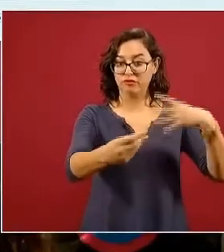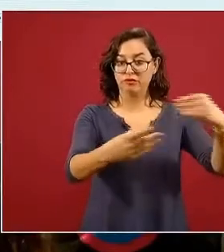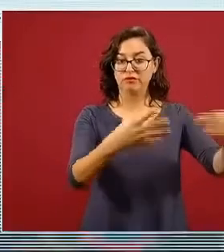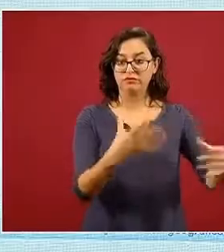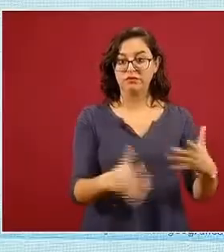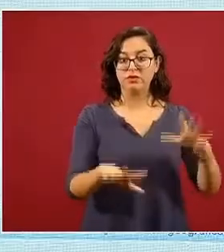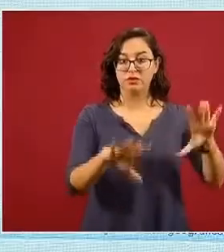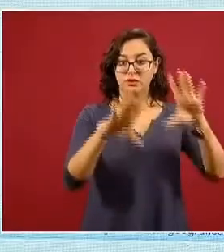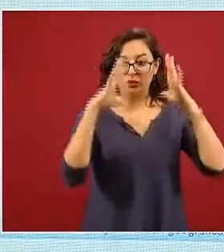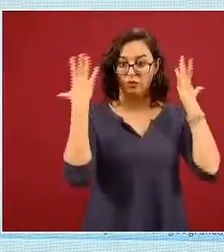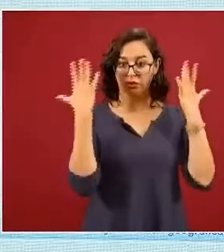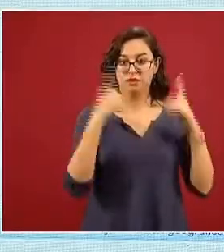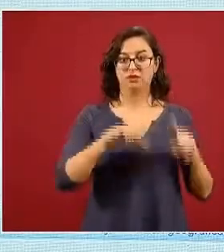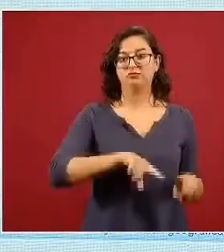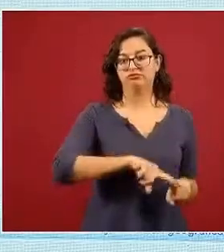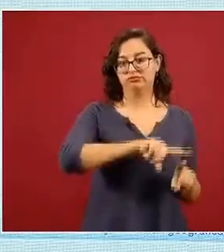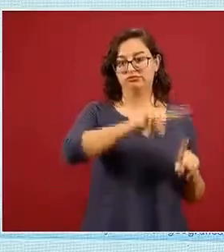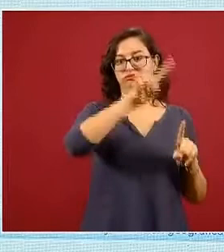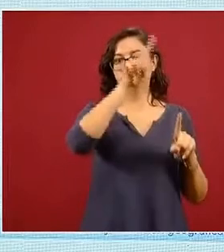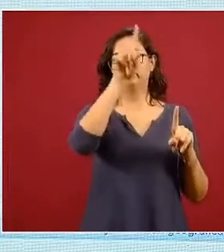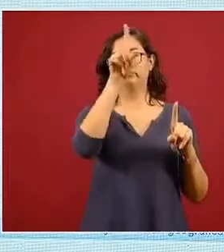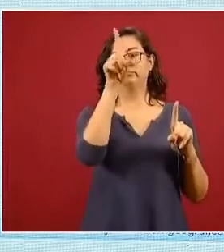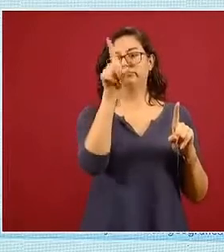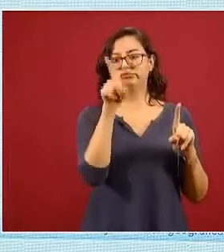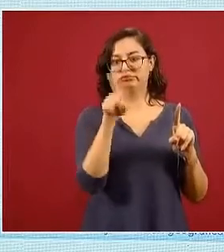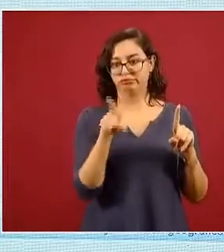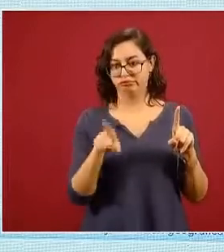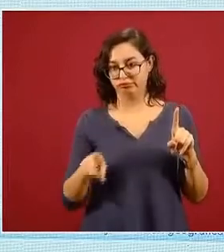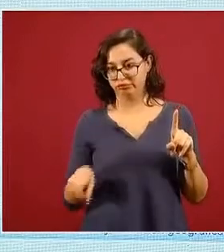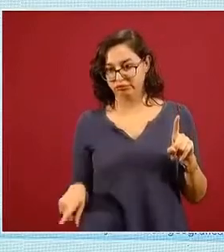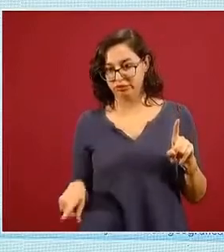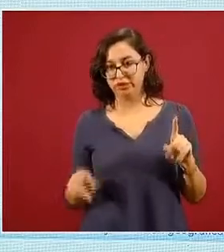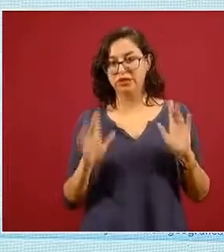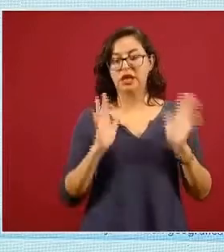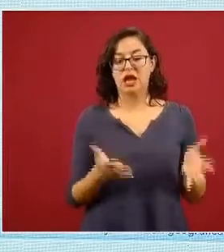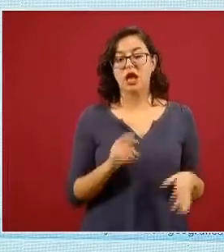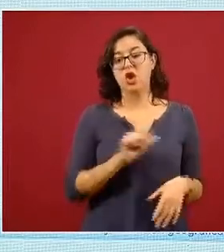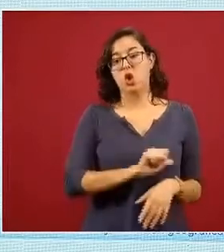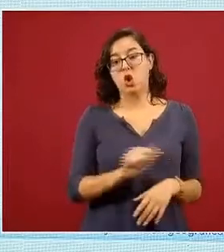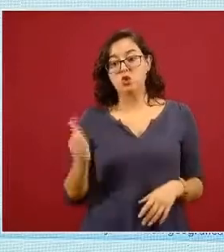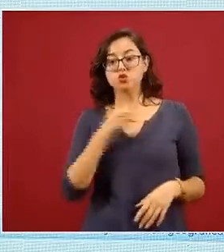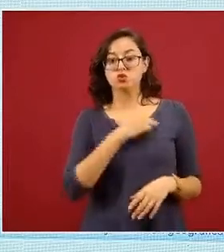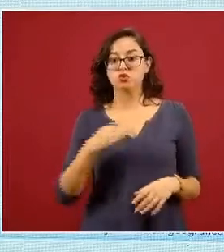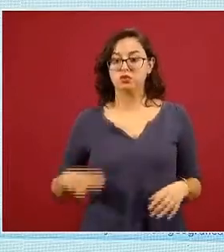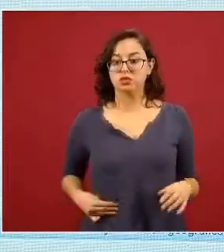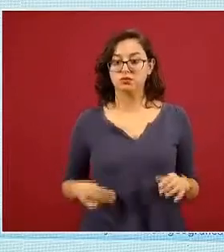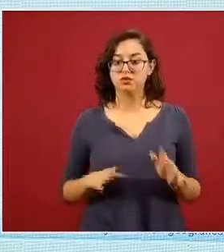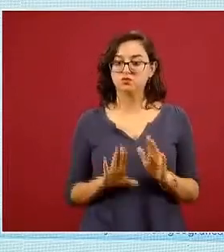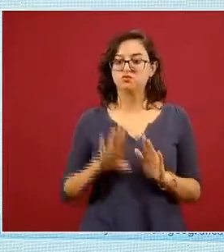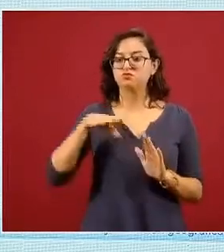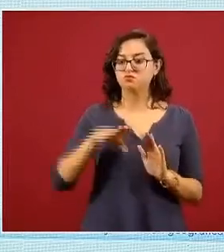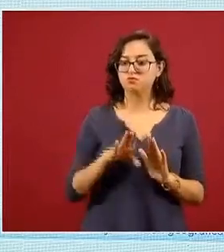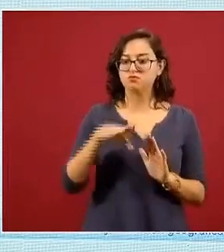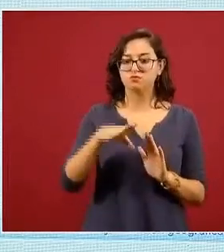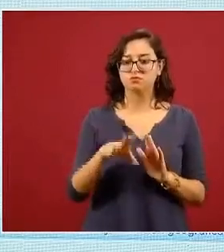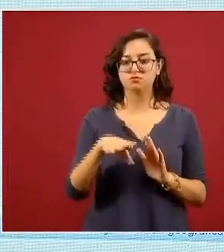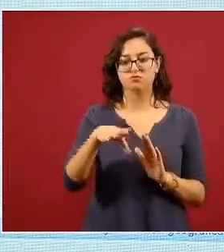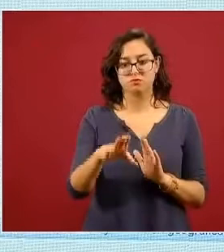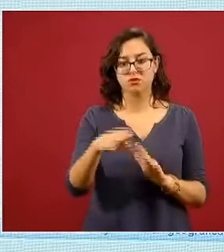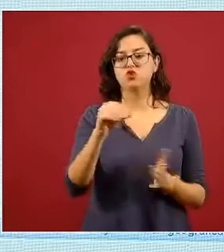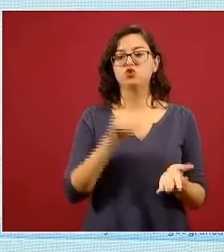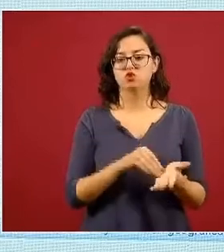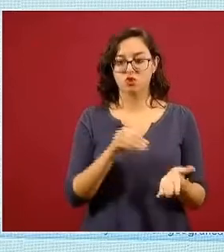y que también tiene la tendencia a la baja, y otros todavía con una tendencia de